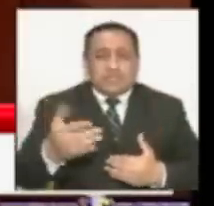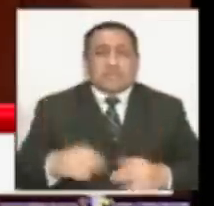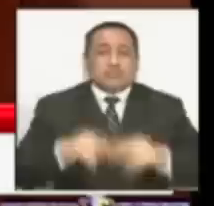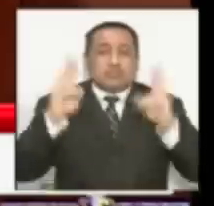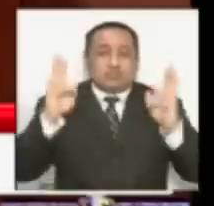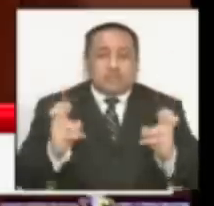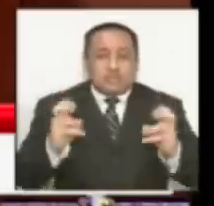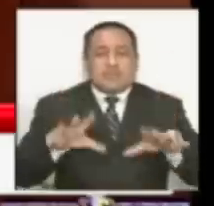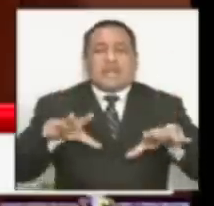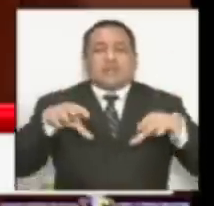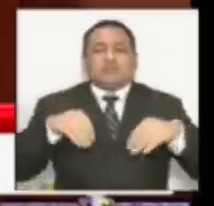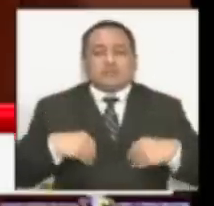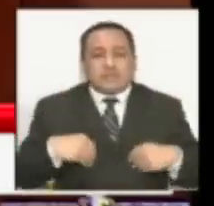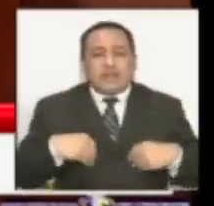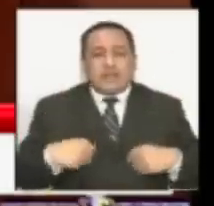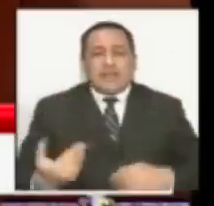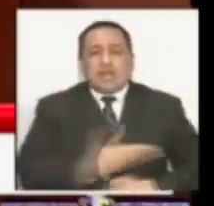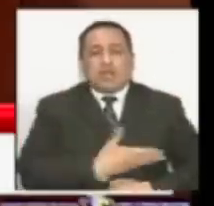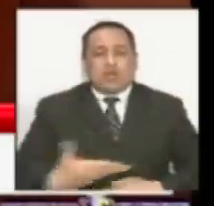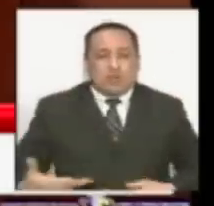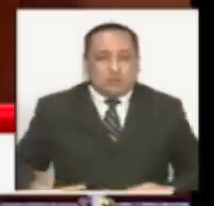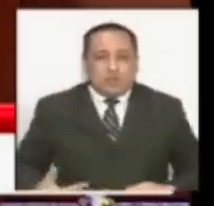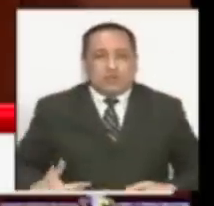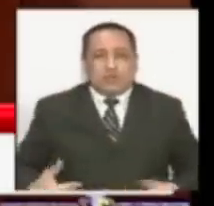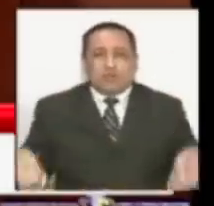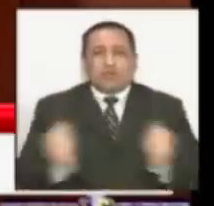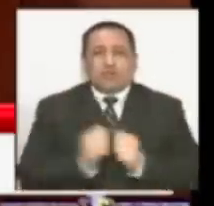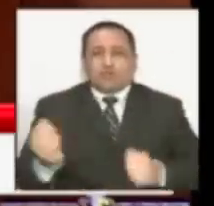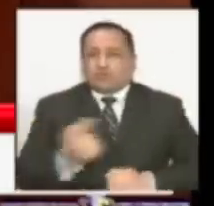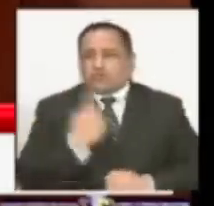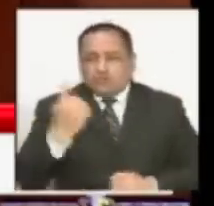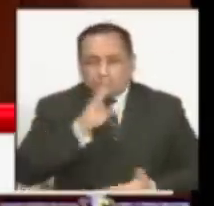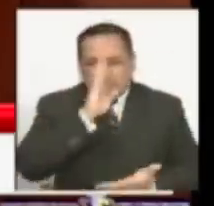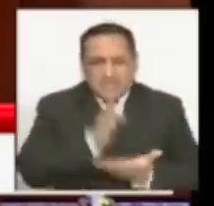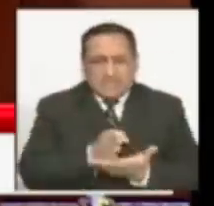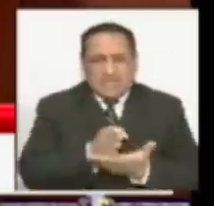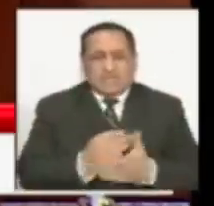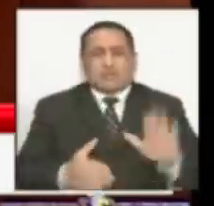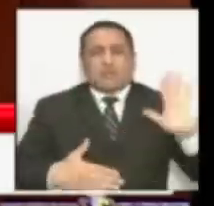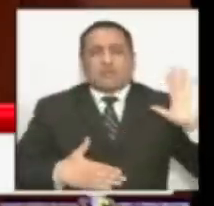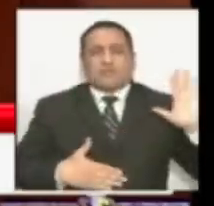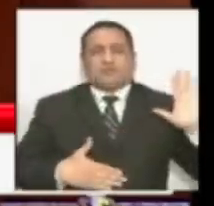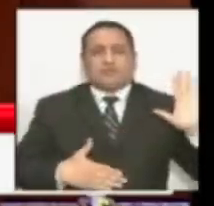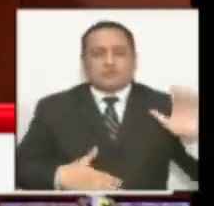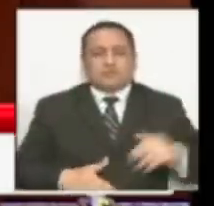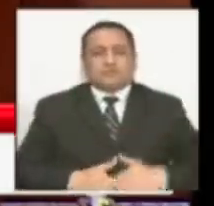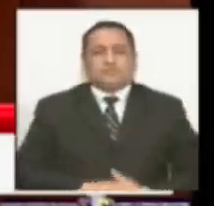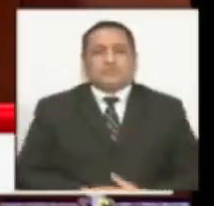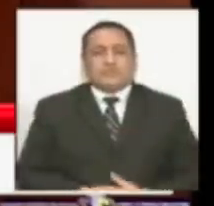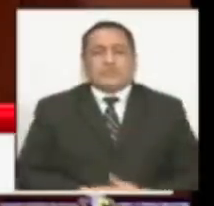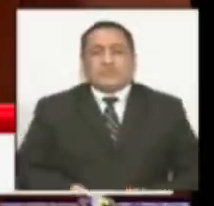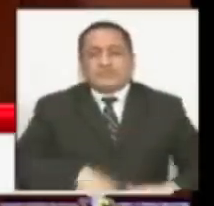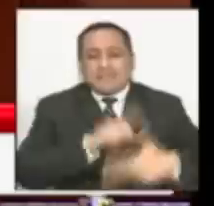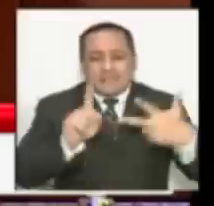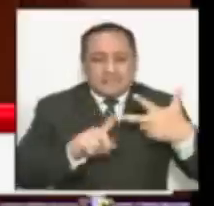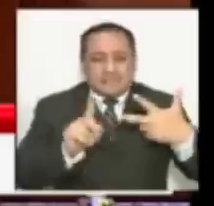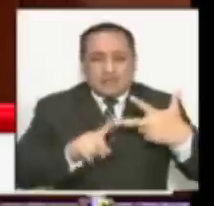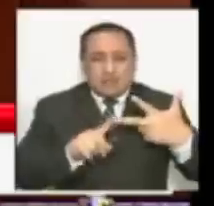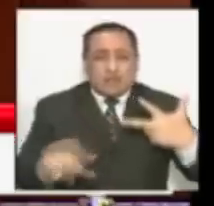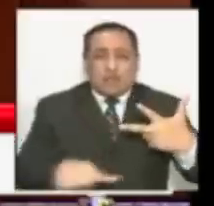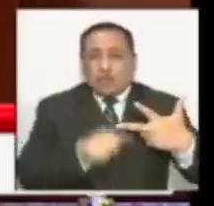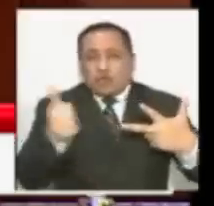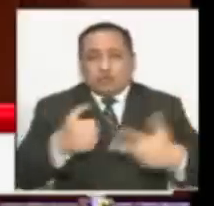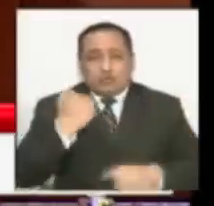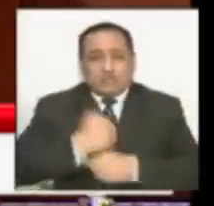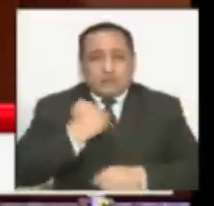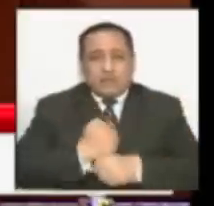son temas que asumirá el gobierno con toda seriedad y con todo compromiso. Y en tercer lugar, el otro tipo de